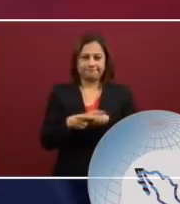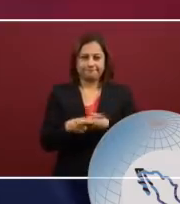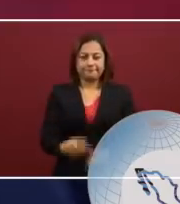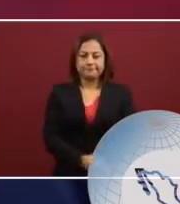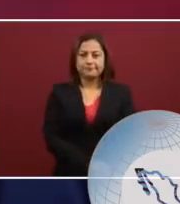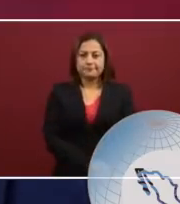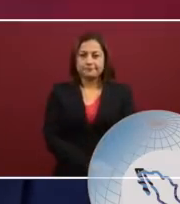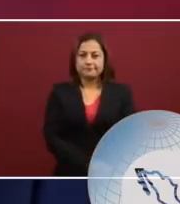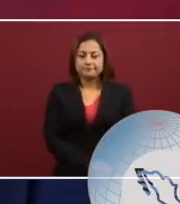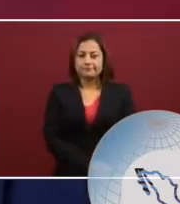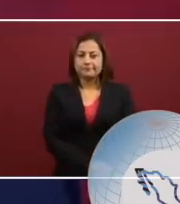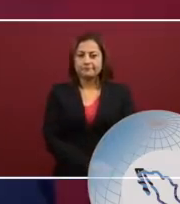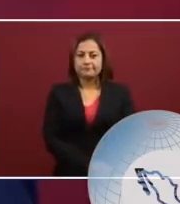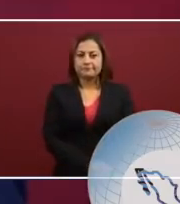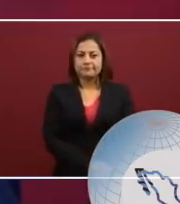Una gran